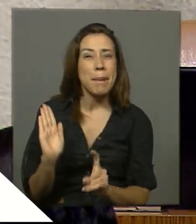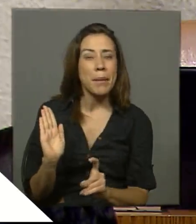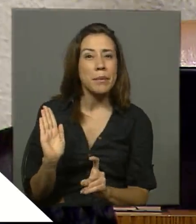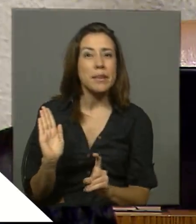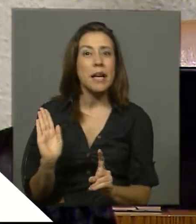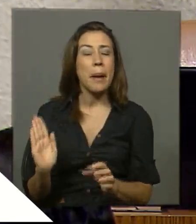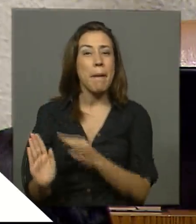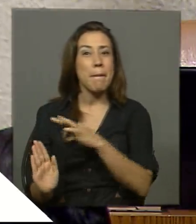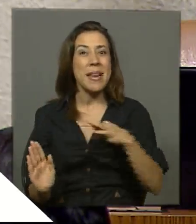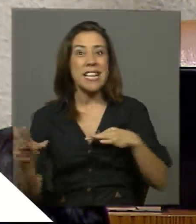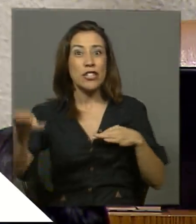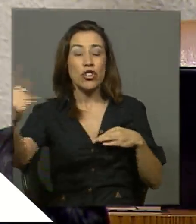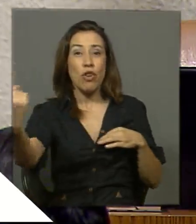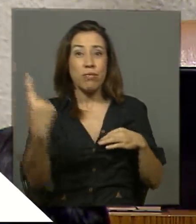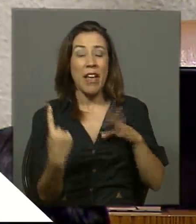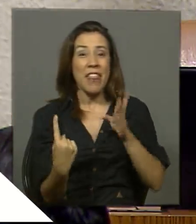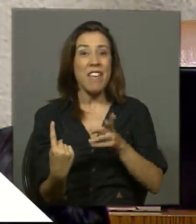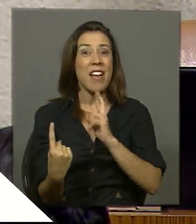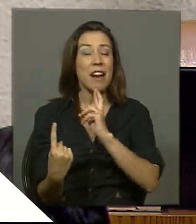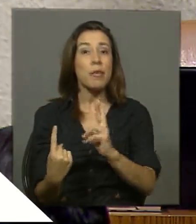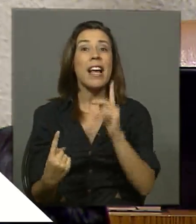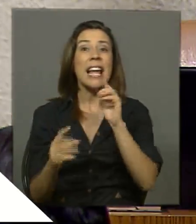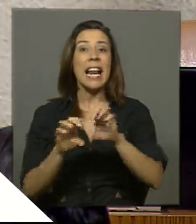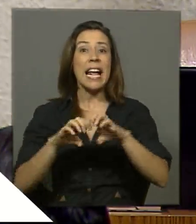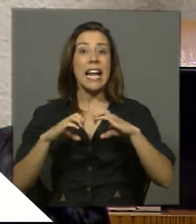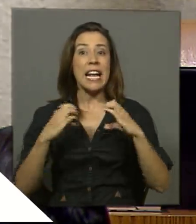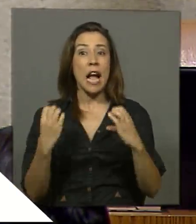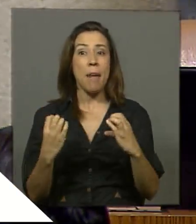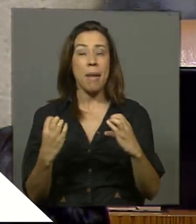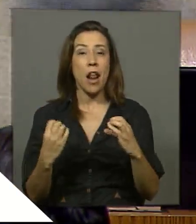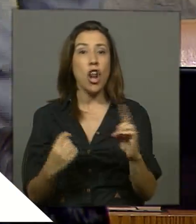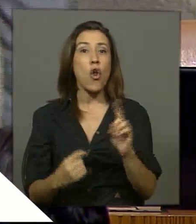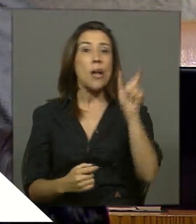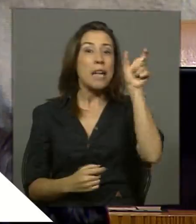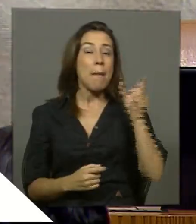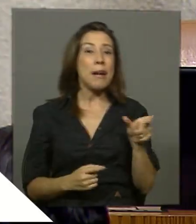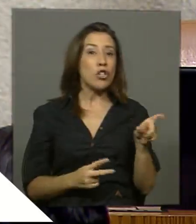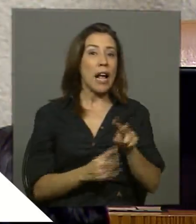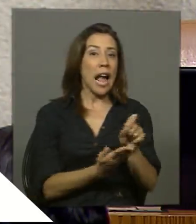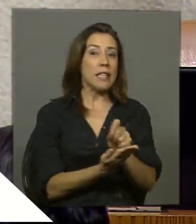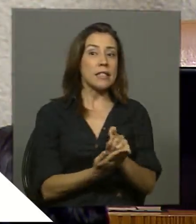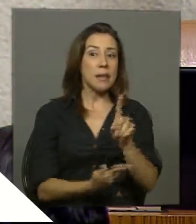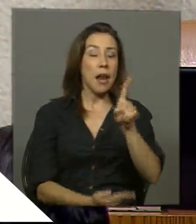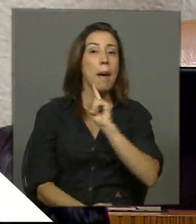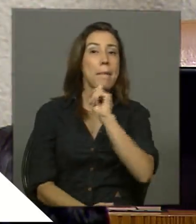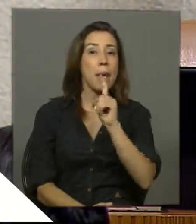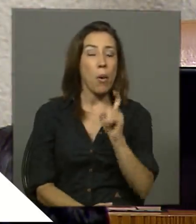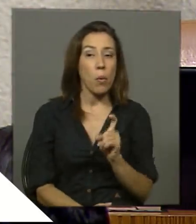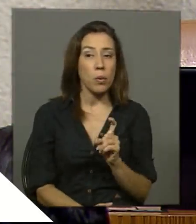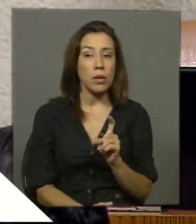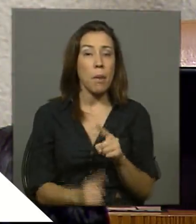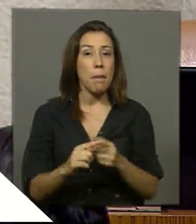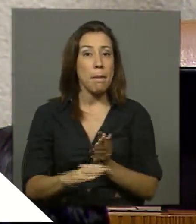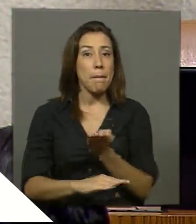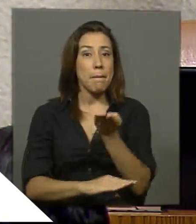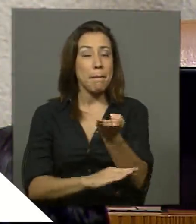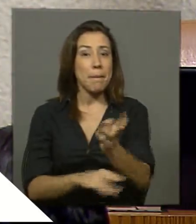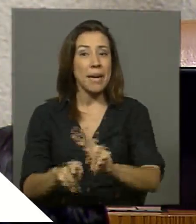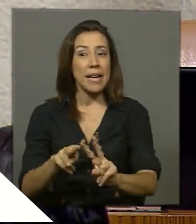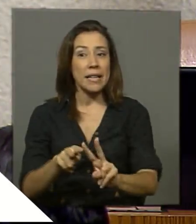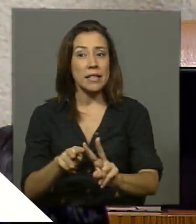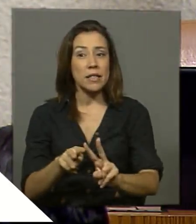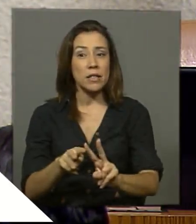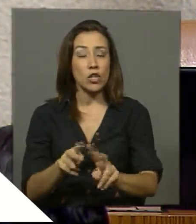ministro interpelado debe responder es la cámara no es el el interpelado a partir de una petición formulada